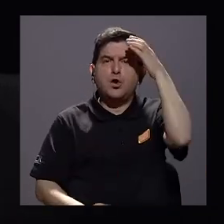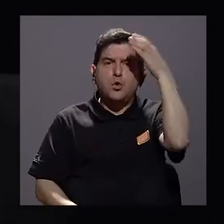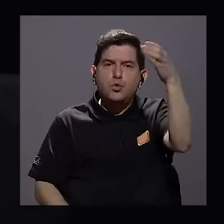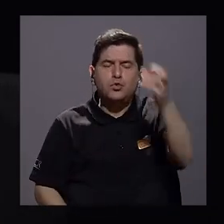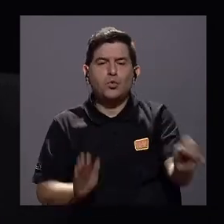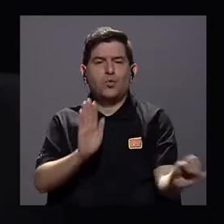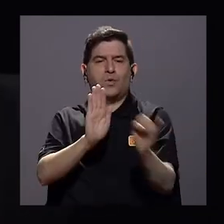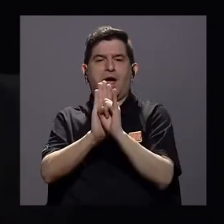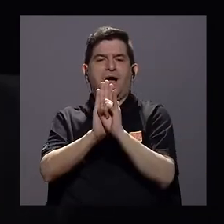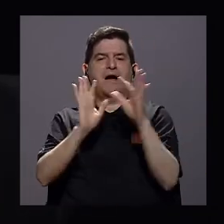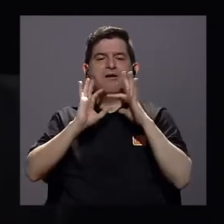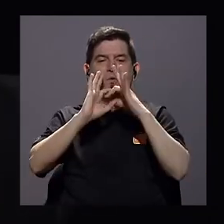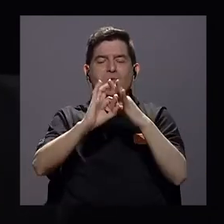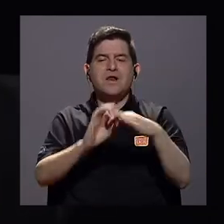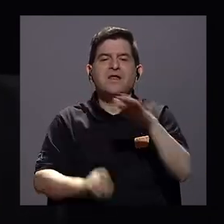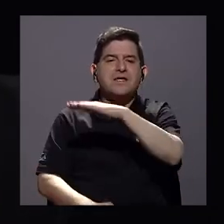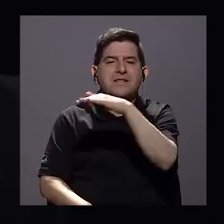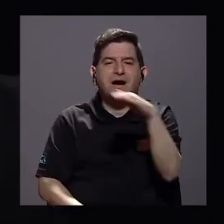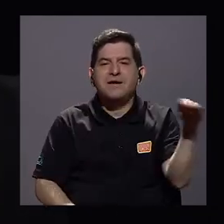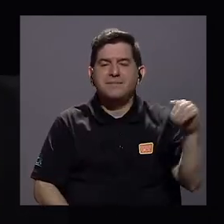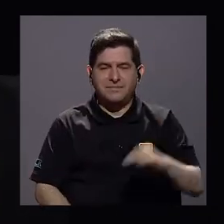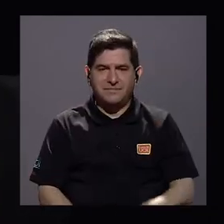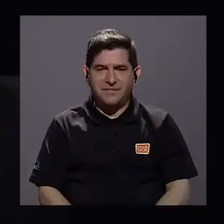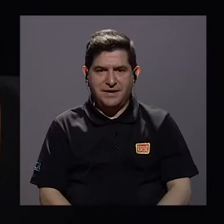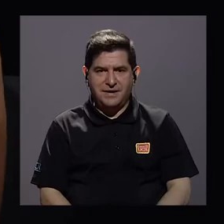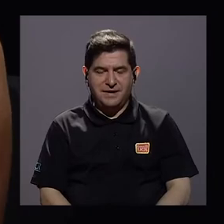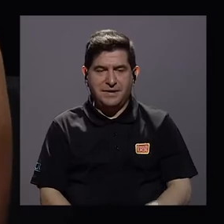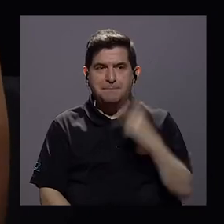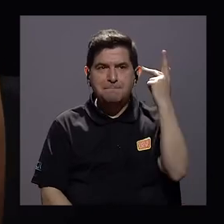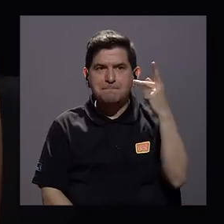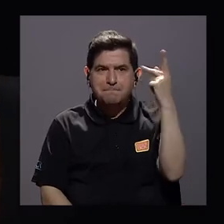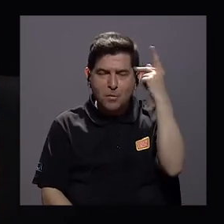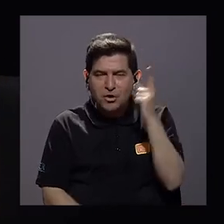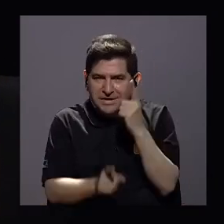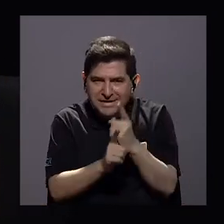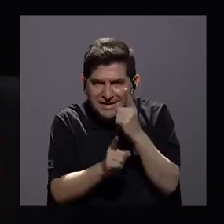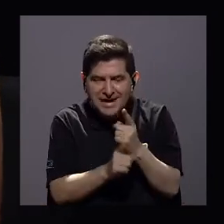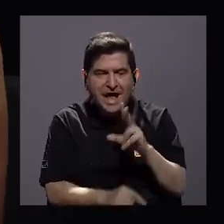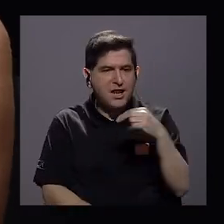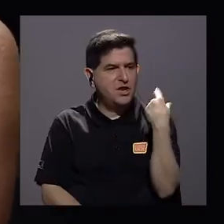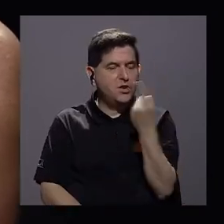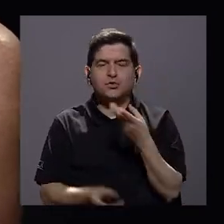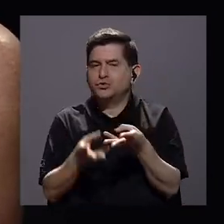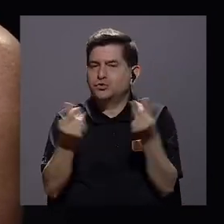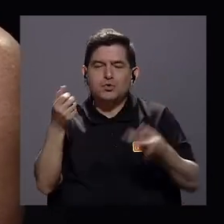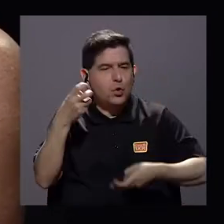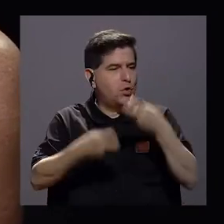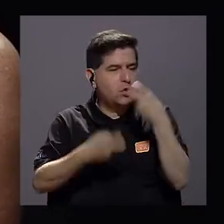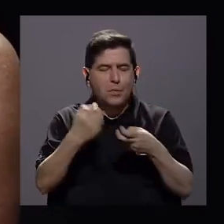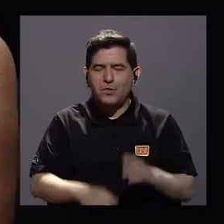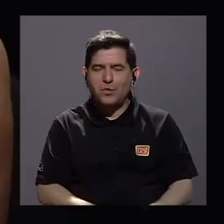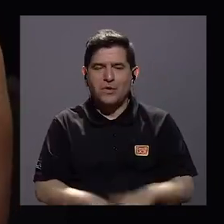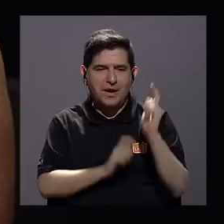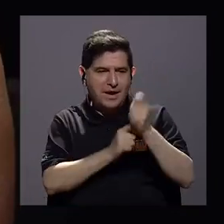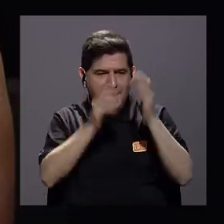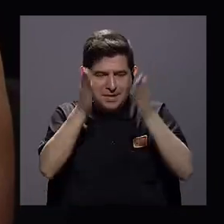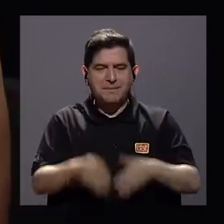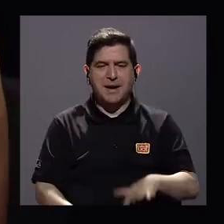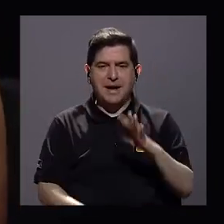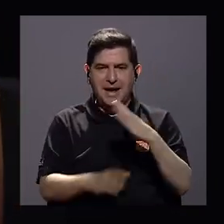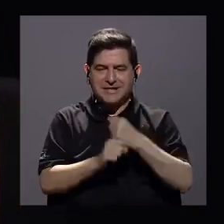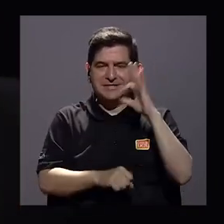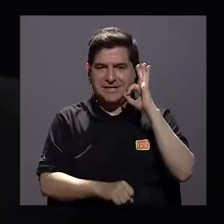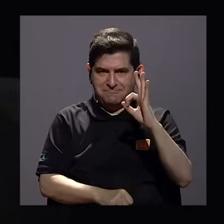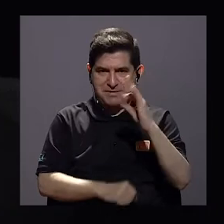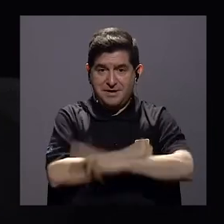una identidad asociada a ese mar. Entonces, tiene que ser una política acertada. No solo es solucionar el problema de los pescadores, sino hacerlo bien. Y